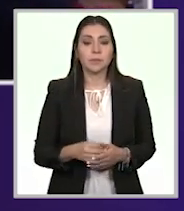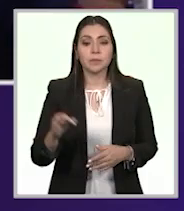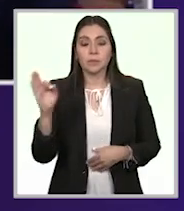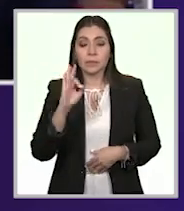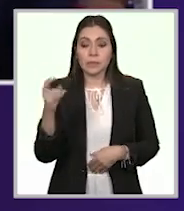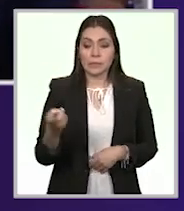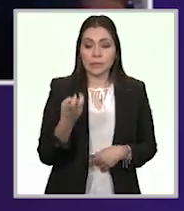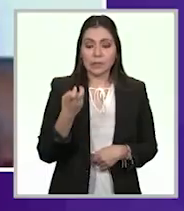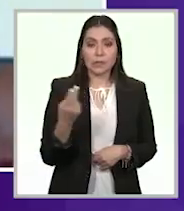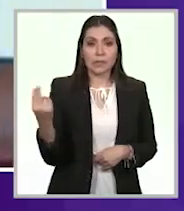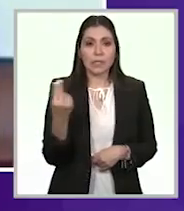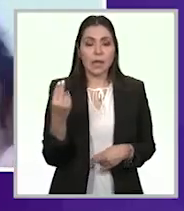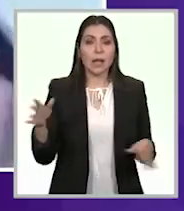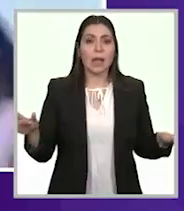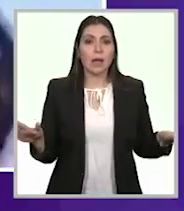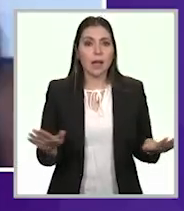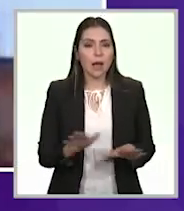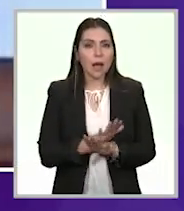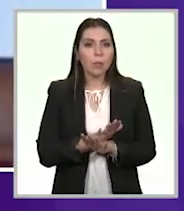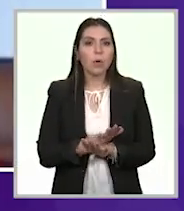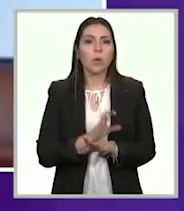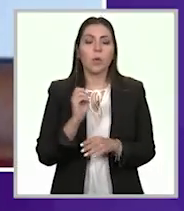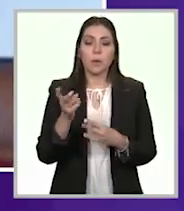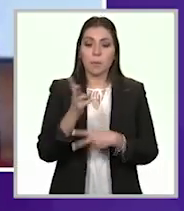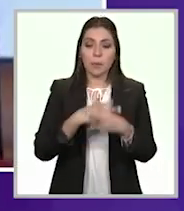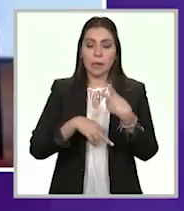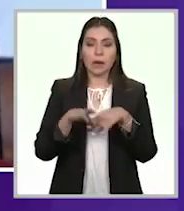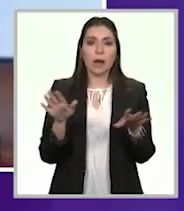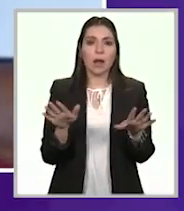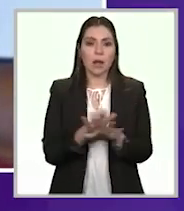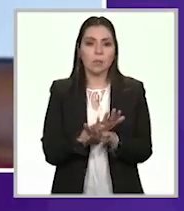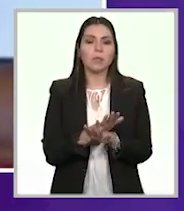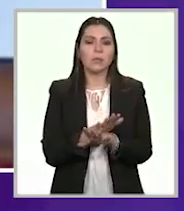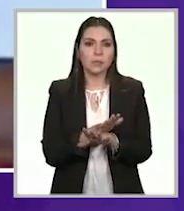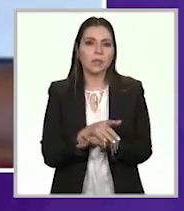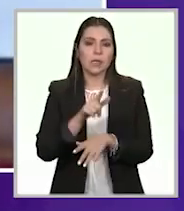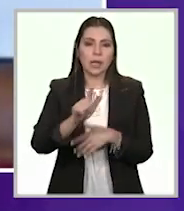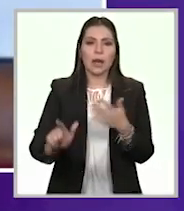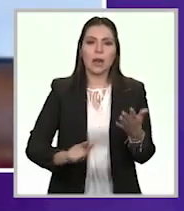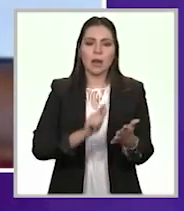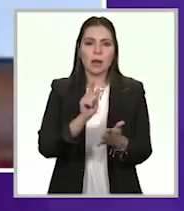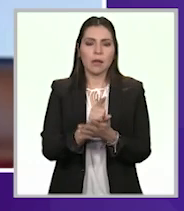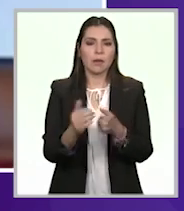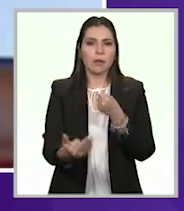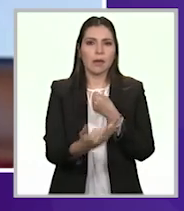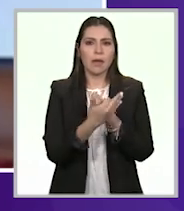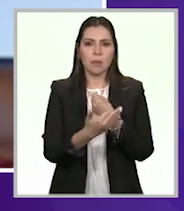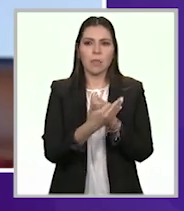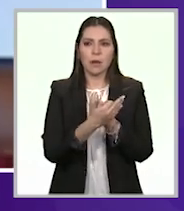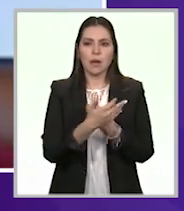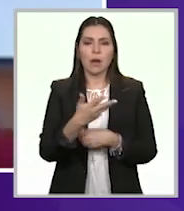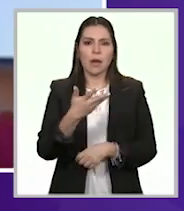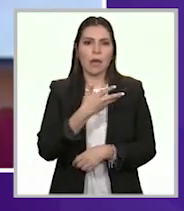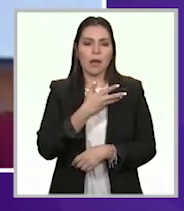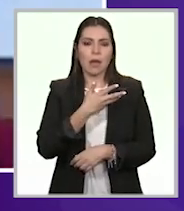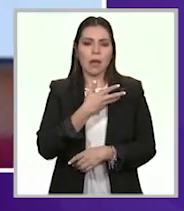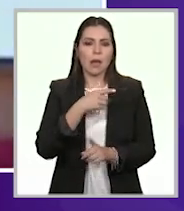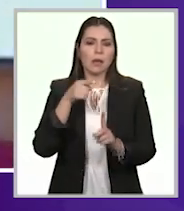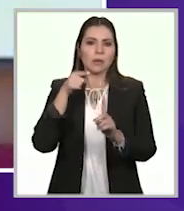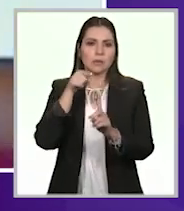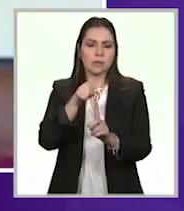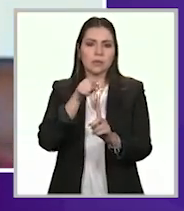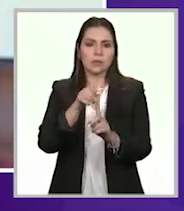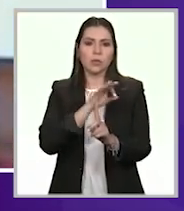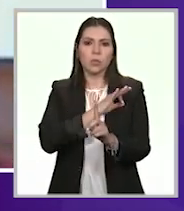Y para este sistema o para estos cambios generar estos cambios, pues en la ley de amparo hay